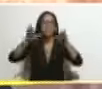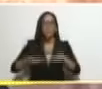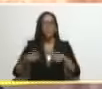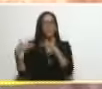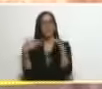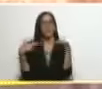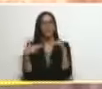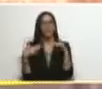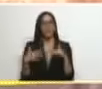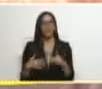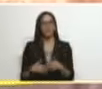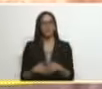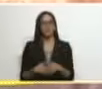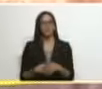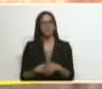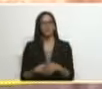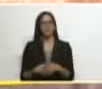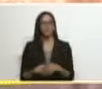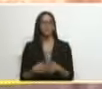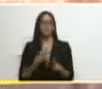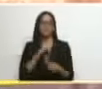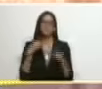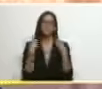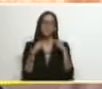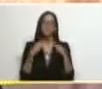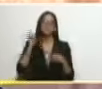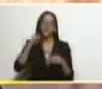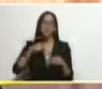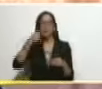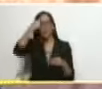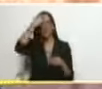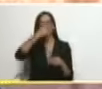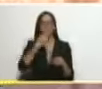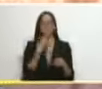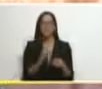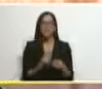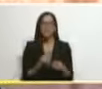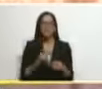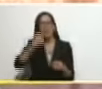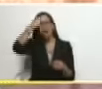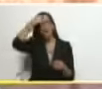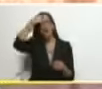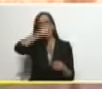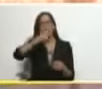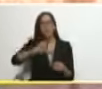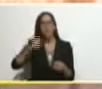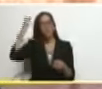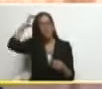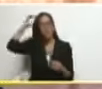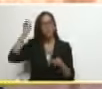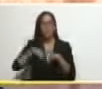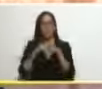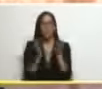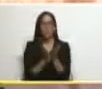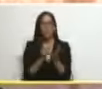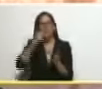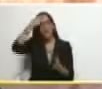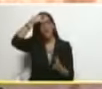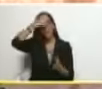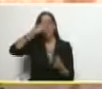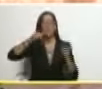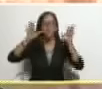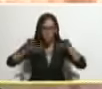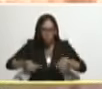guerra. Por eso nuestro mensaje también es al pueblo de Israel, al pueblo judío del mundo, a los pueblos musulmanes, a